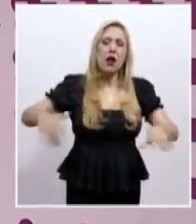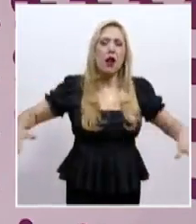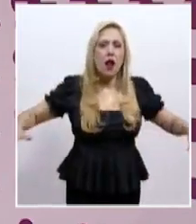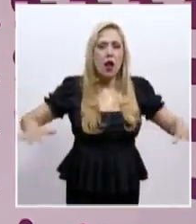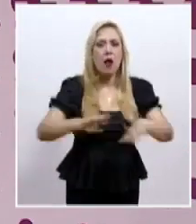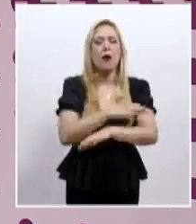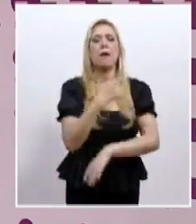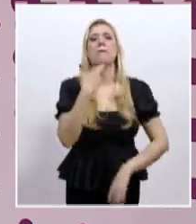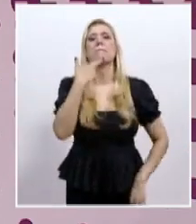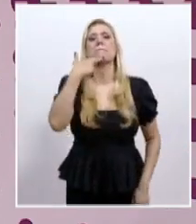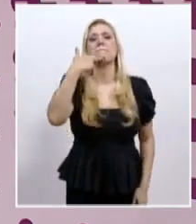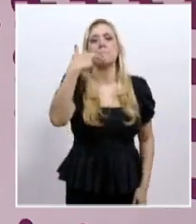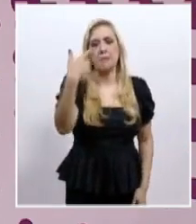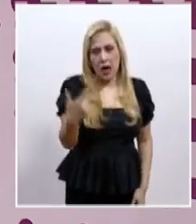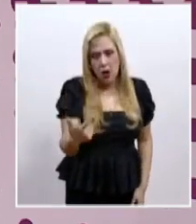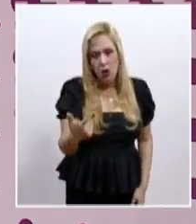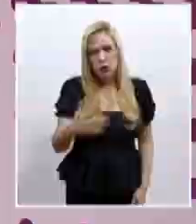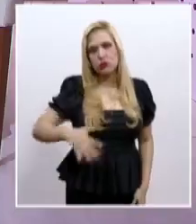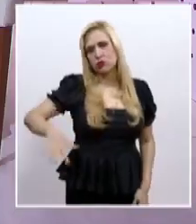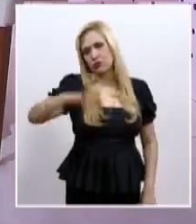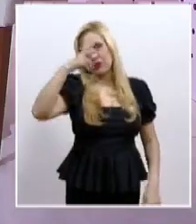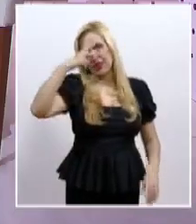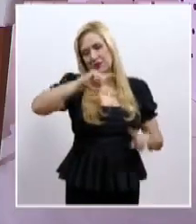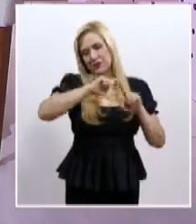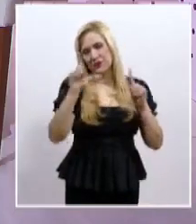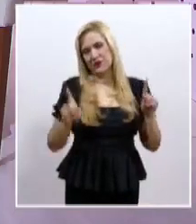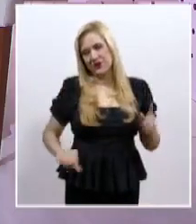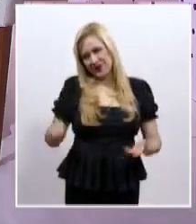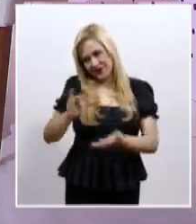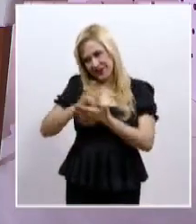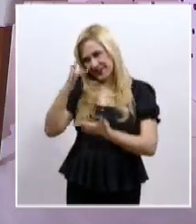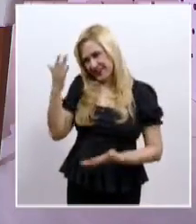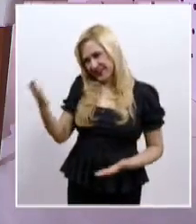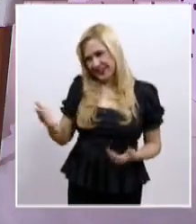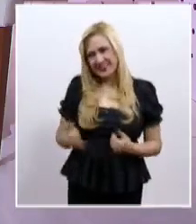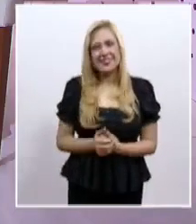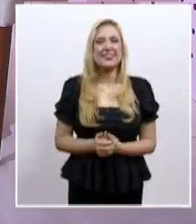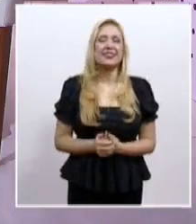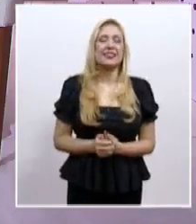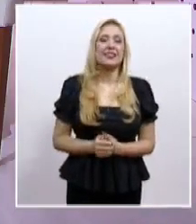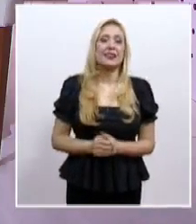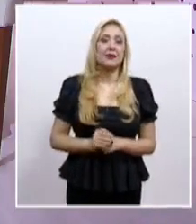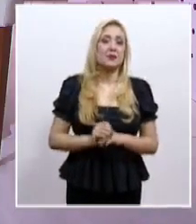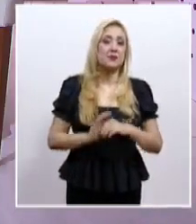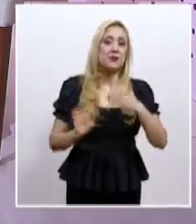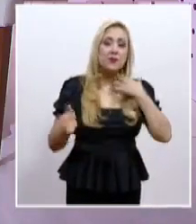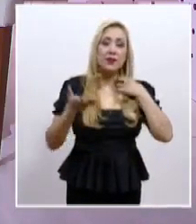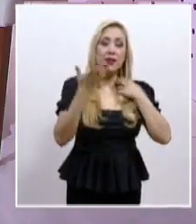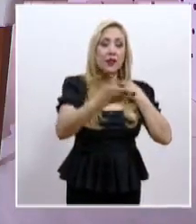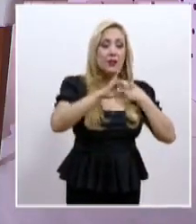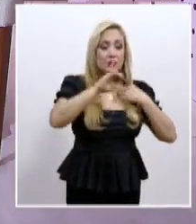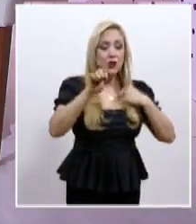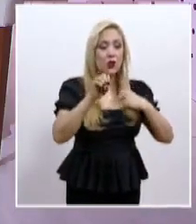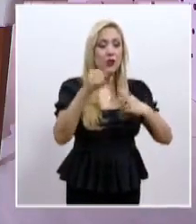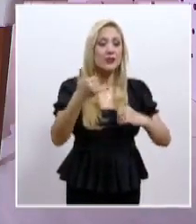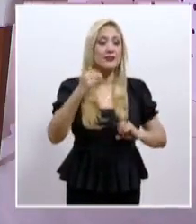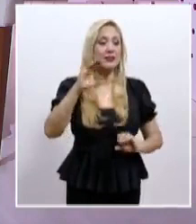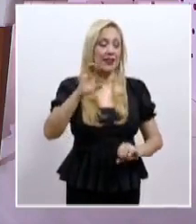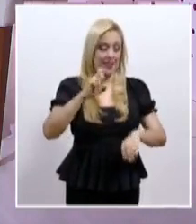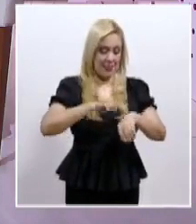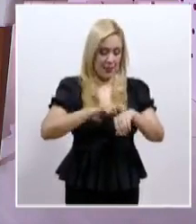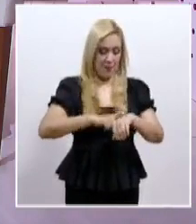el mejoramiento del país, ¿no? Gracias, Eduardo. Bueno, se nos viene el tiempo encima, entonces, Joyce, te pido, tenemos este tiempo